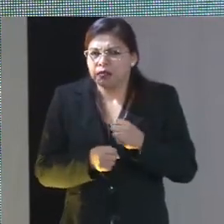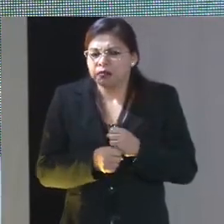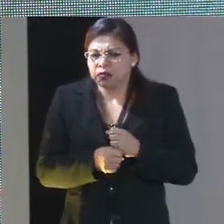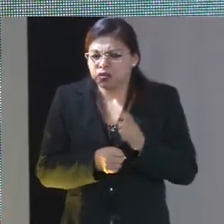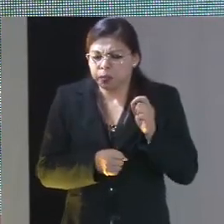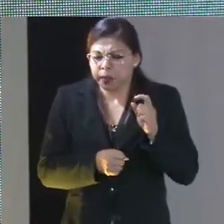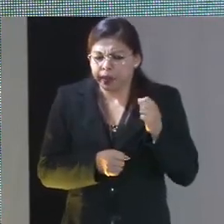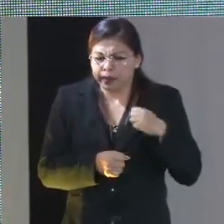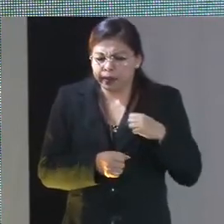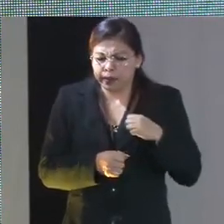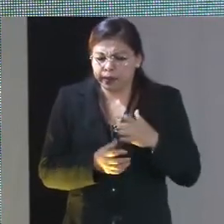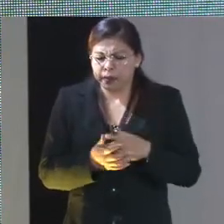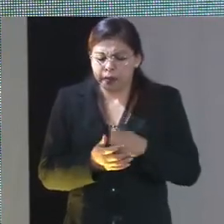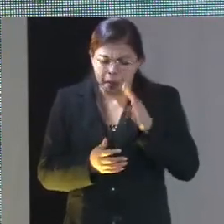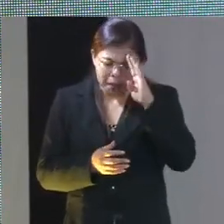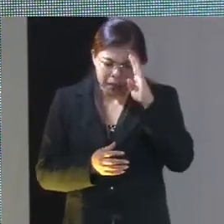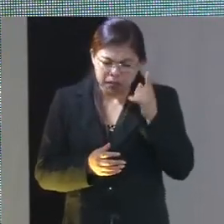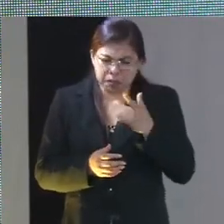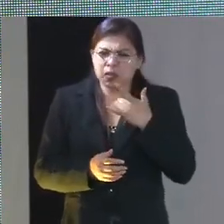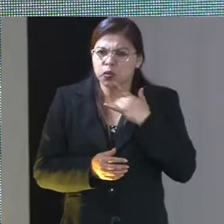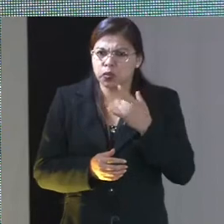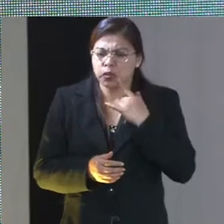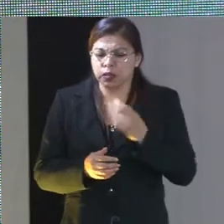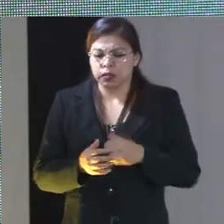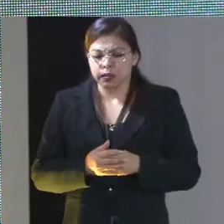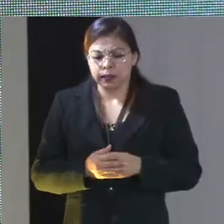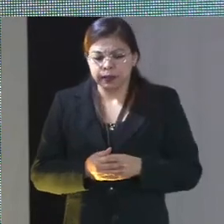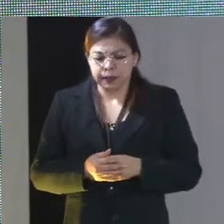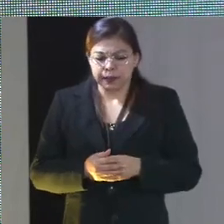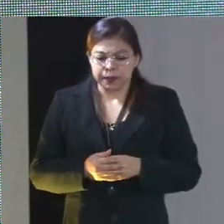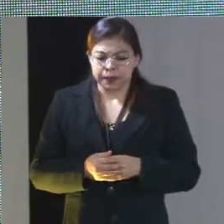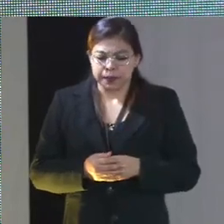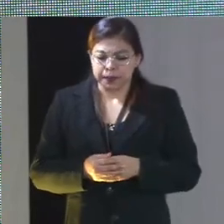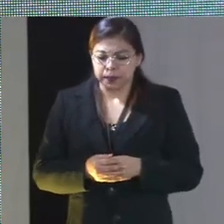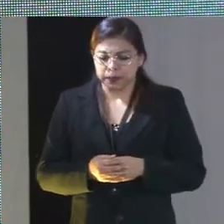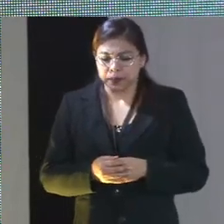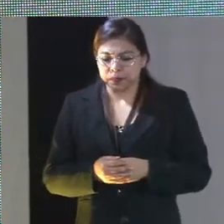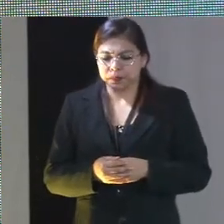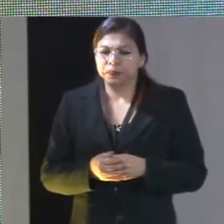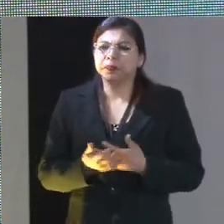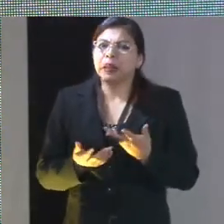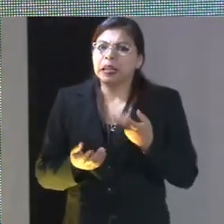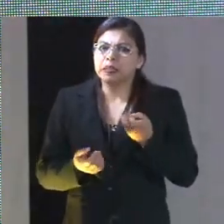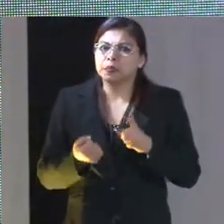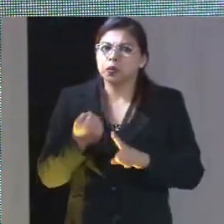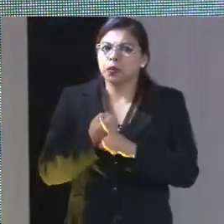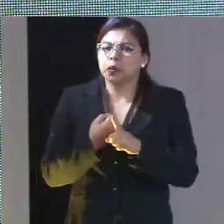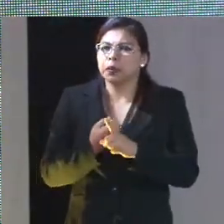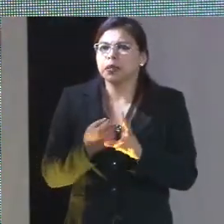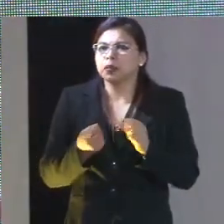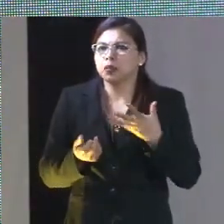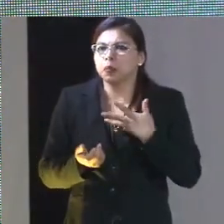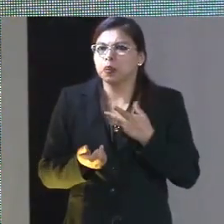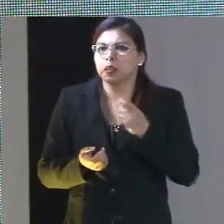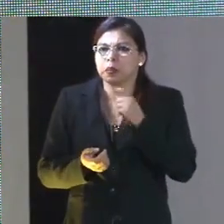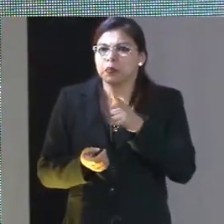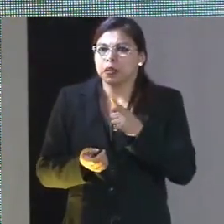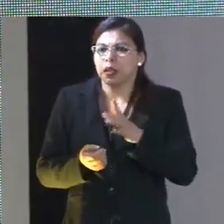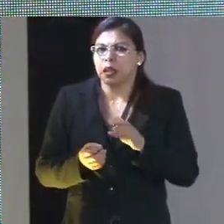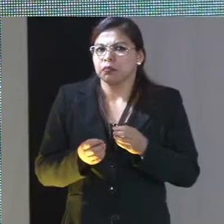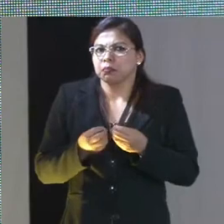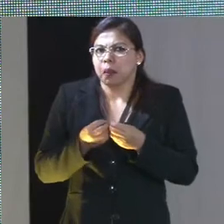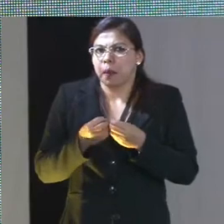castas seguía en Chan Santa Cruz. El problema no está entonces en ocuparse de la proverbial